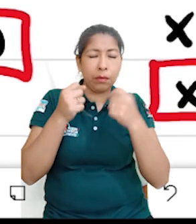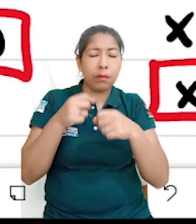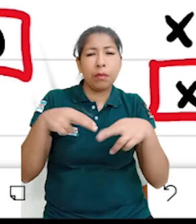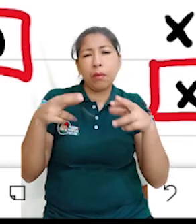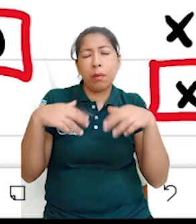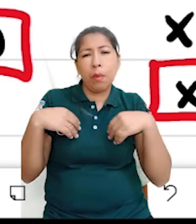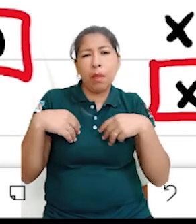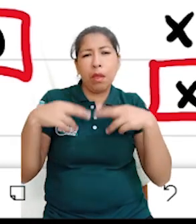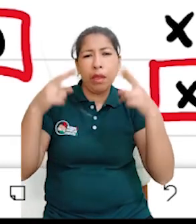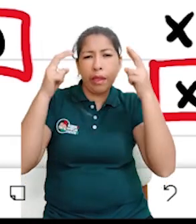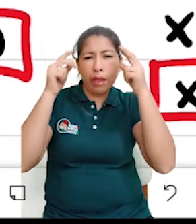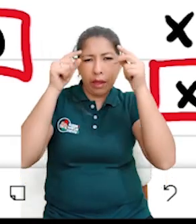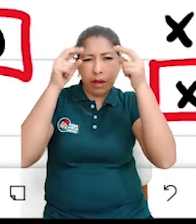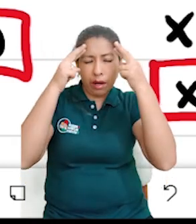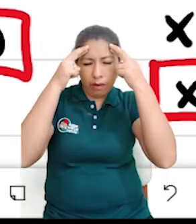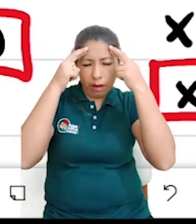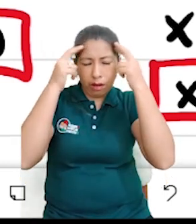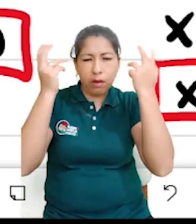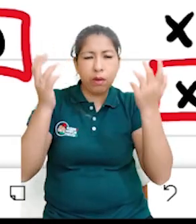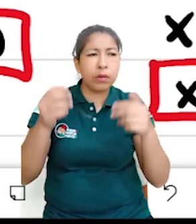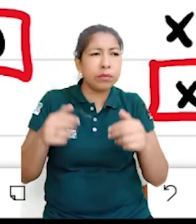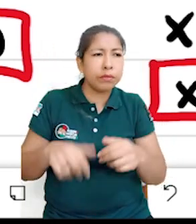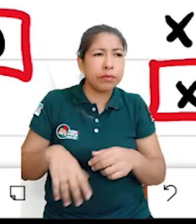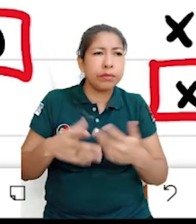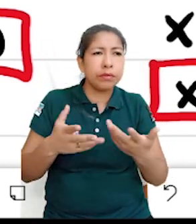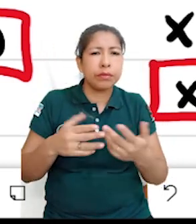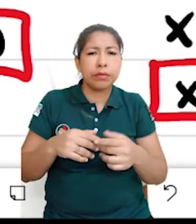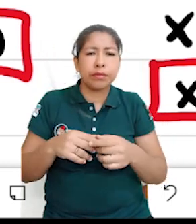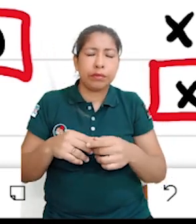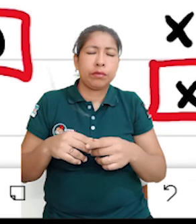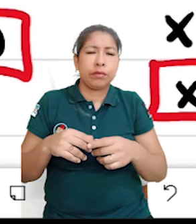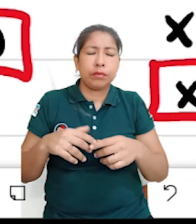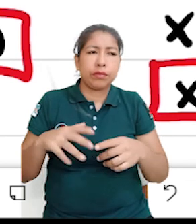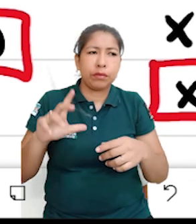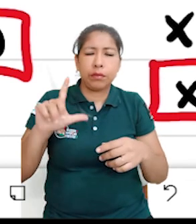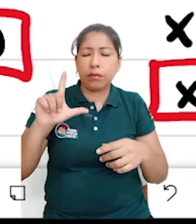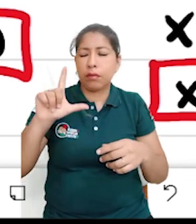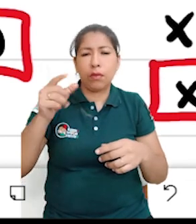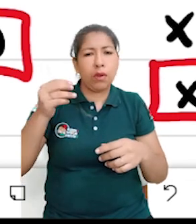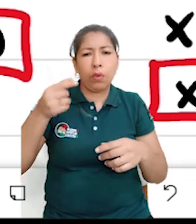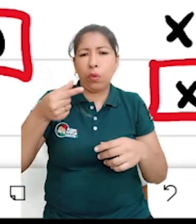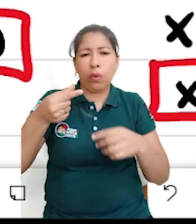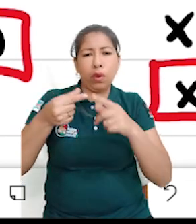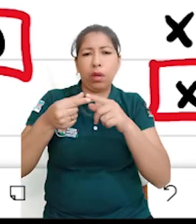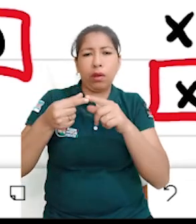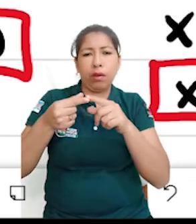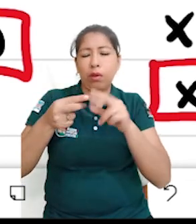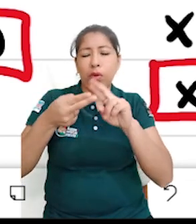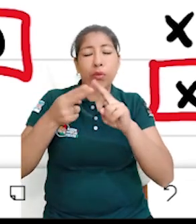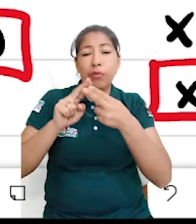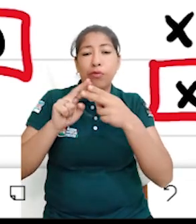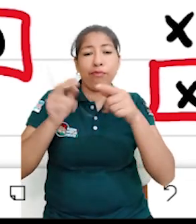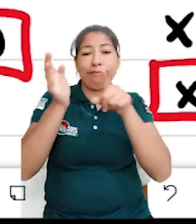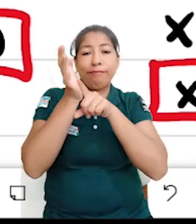un análisis. Recordemos que, según los datos que sacamos en nuestras calculadoras, no existe logaritmo de números negativos.